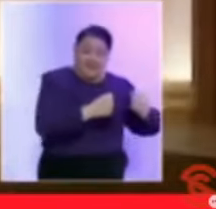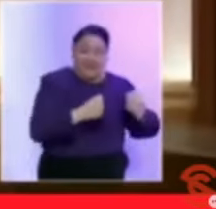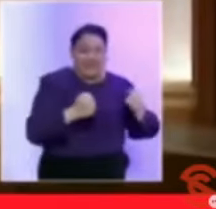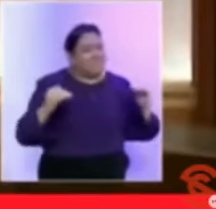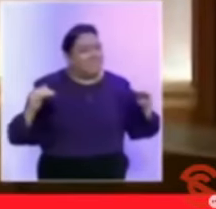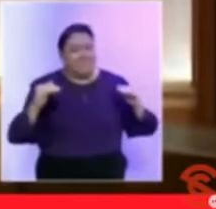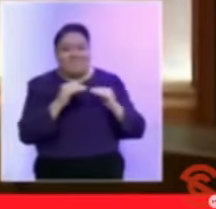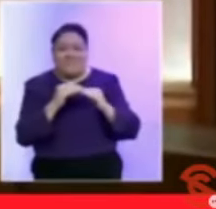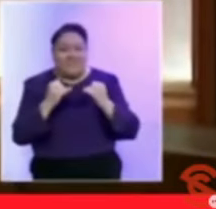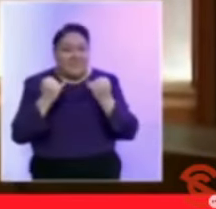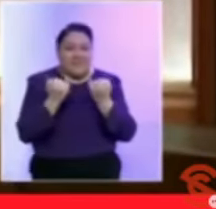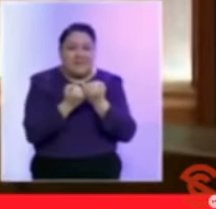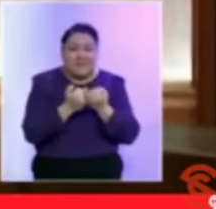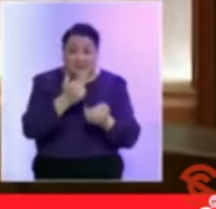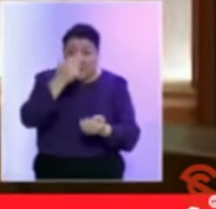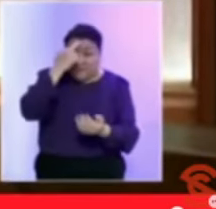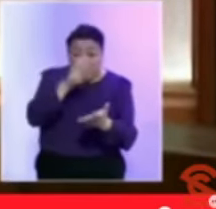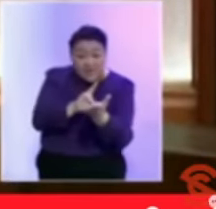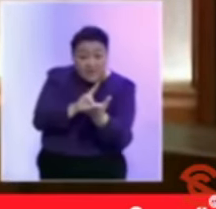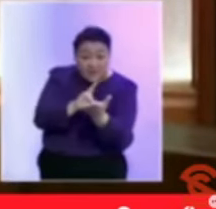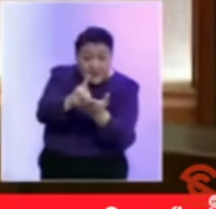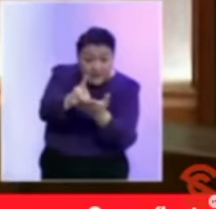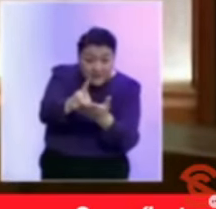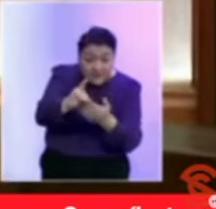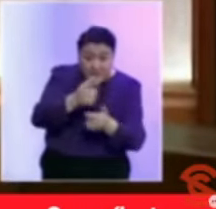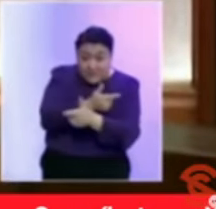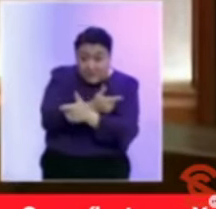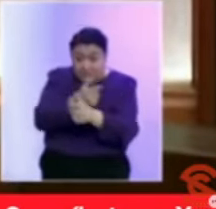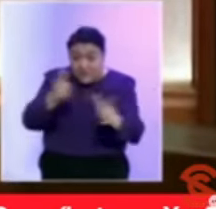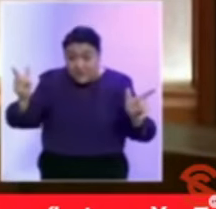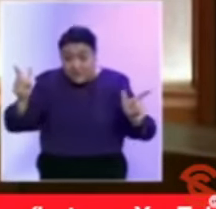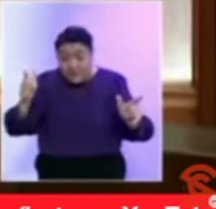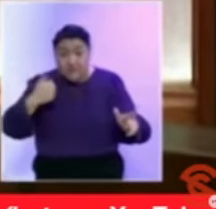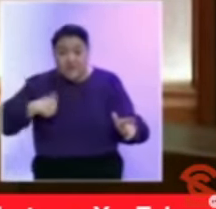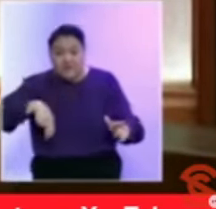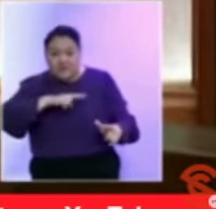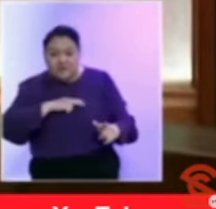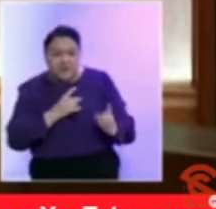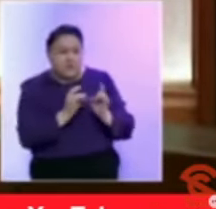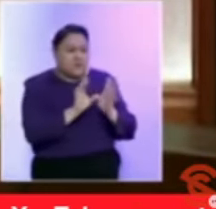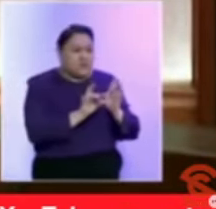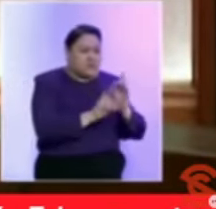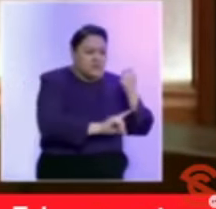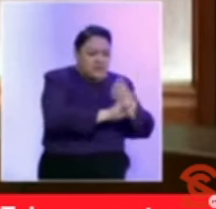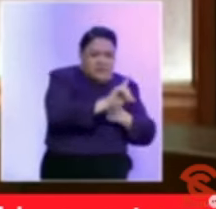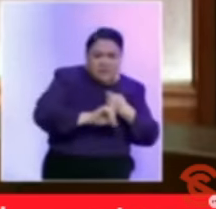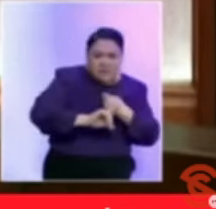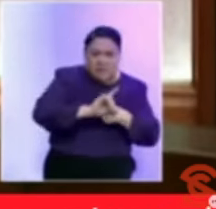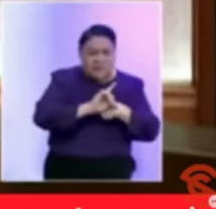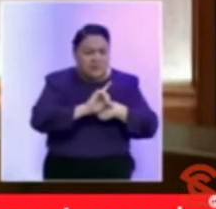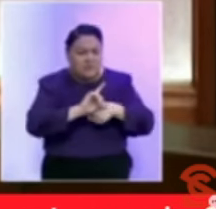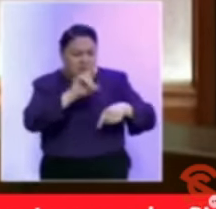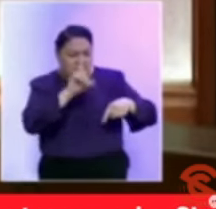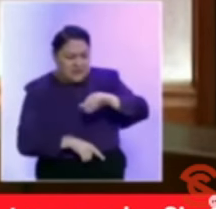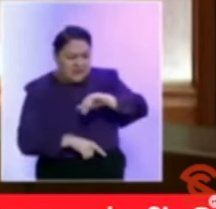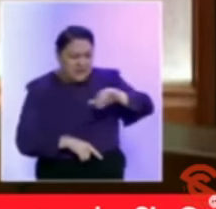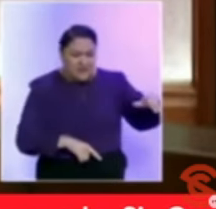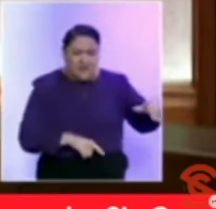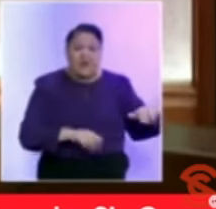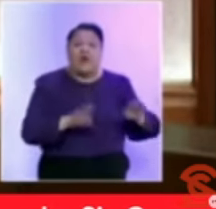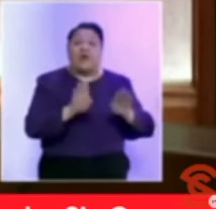nuestros derechos libertades las victorias sobre las injusticias se vigoriza en las